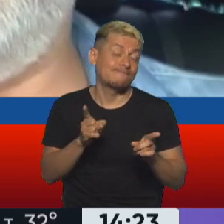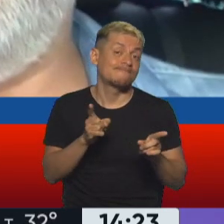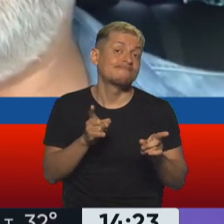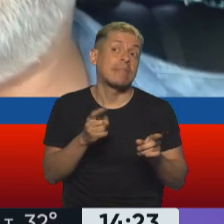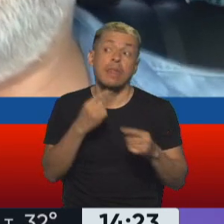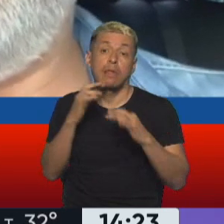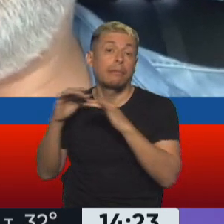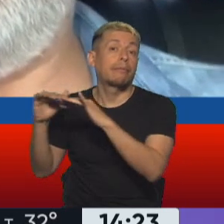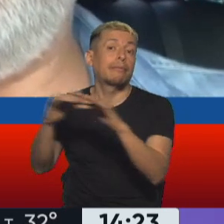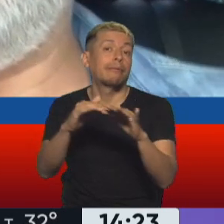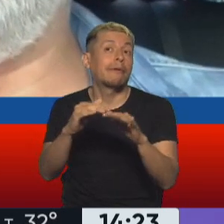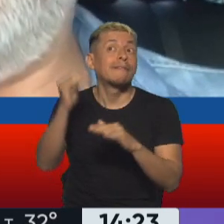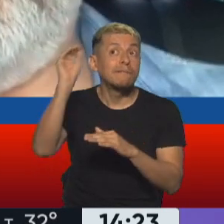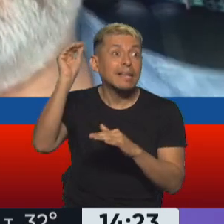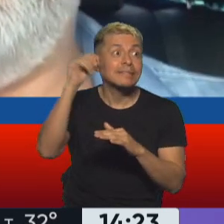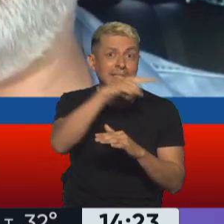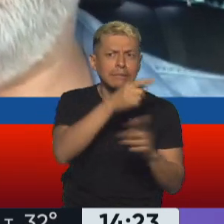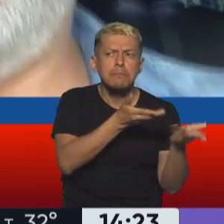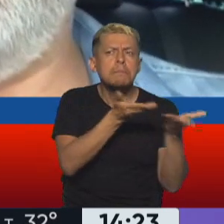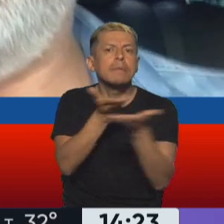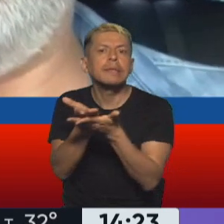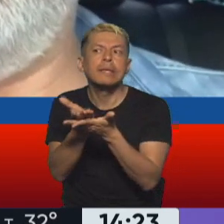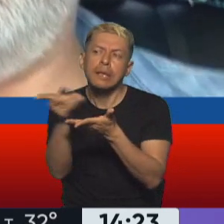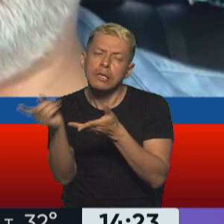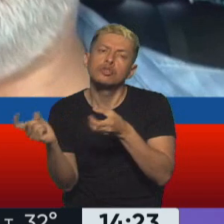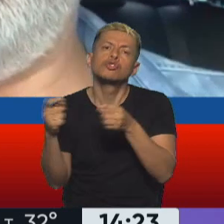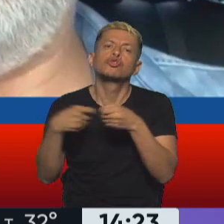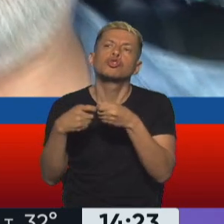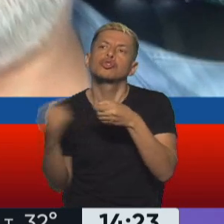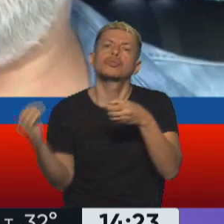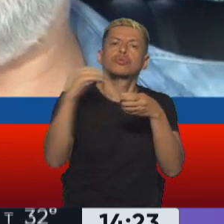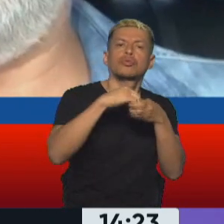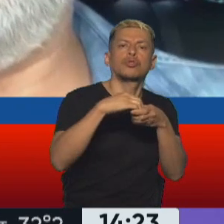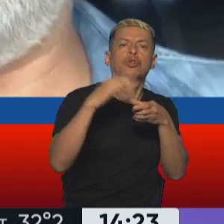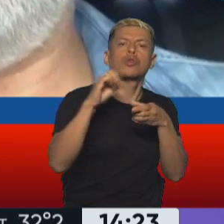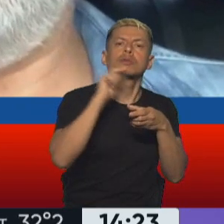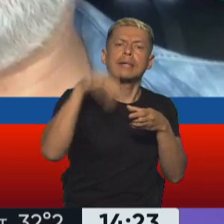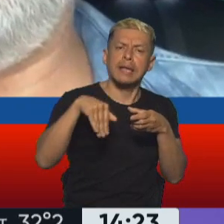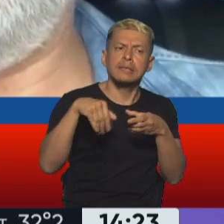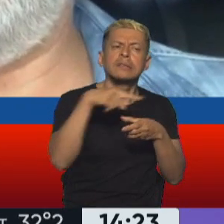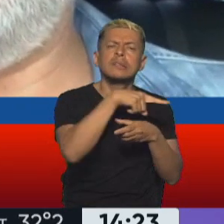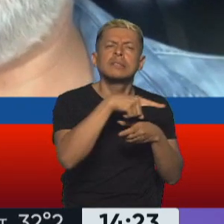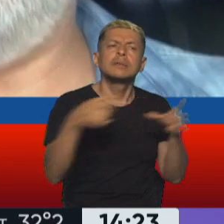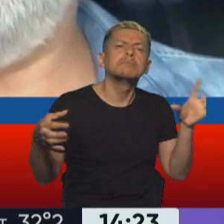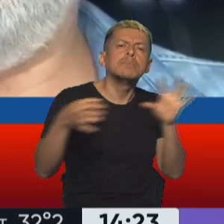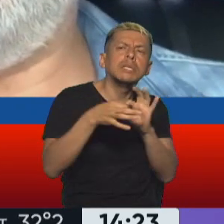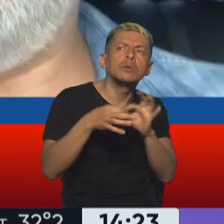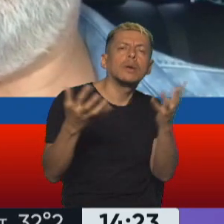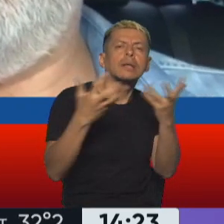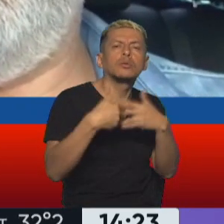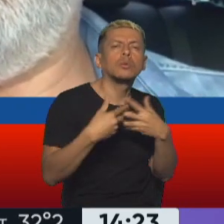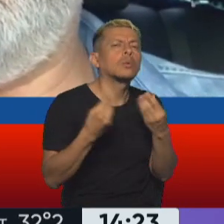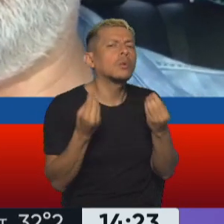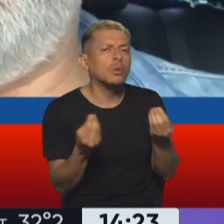a Brasil, mejor dicho, la posibilidad de ingresar como socio global de la OTAN. ¿Cómo está esa relación? ¿Cómo habría que leer